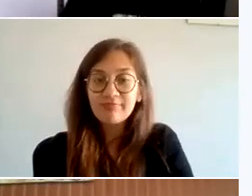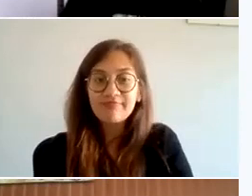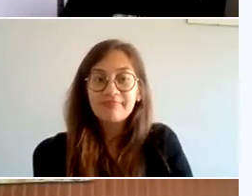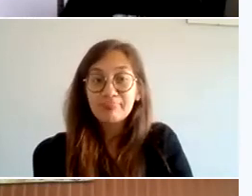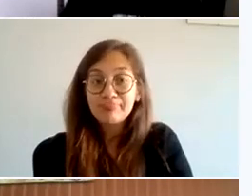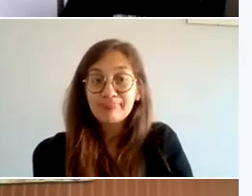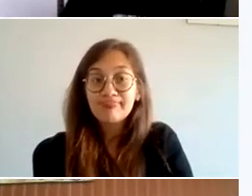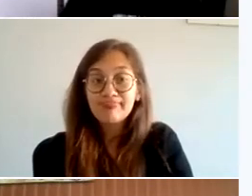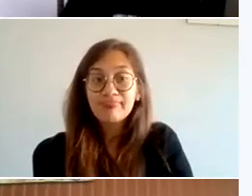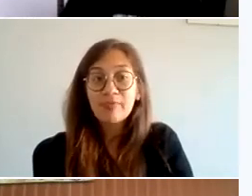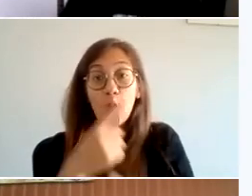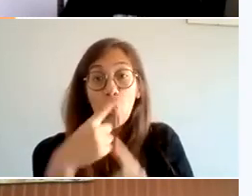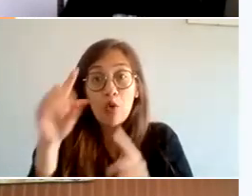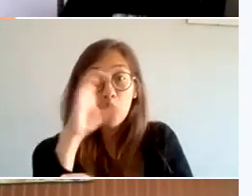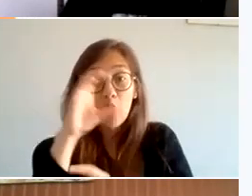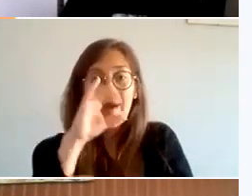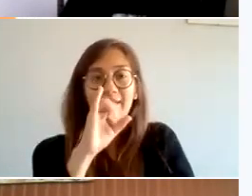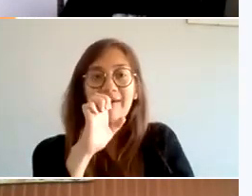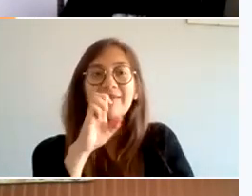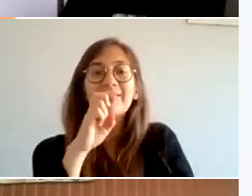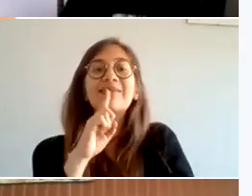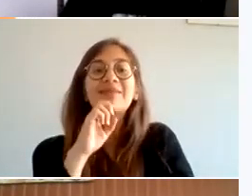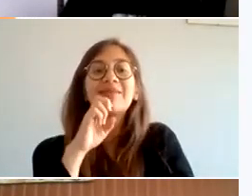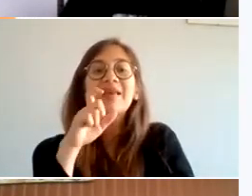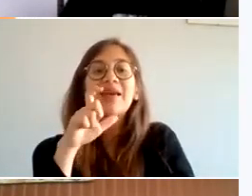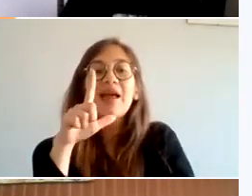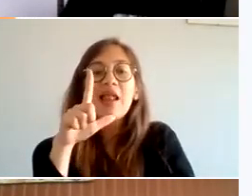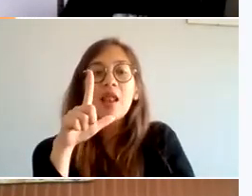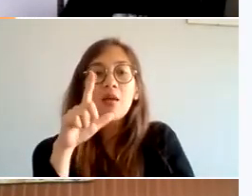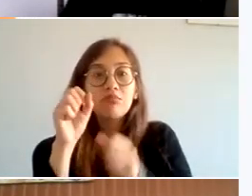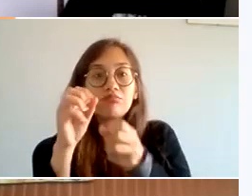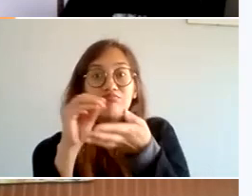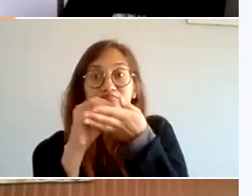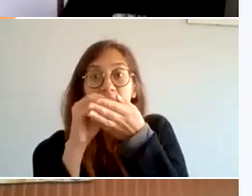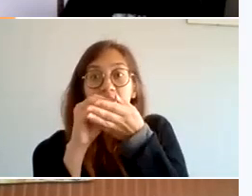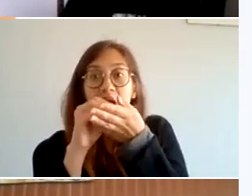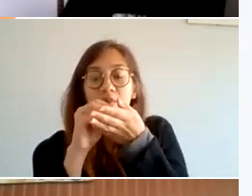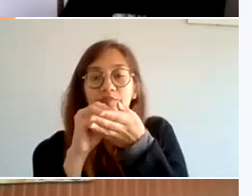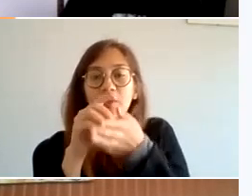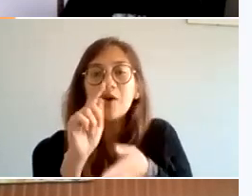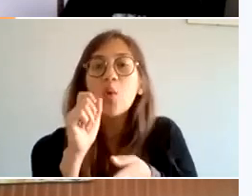por ejemplo, nos cambiamos a Entel, vamos a ver que quizás aquí hay mucha más conectividad.